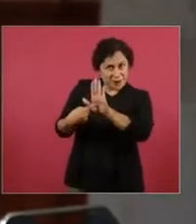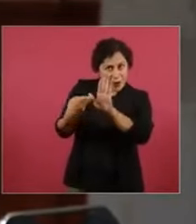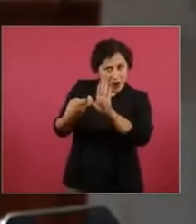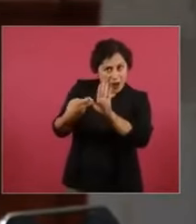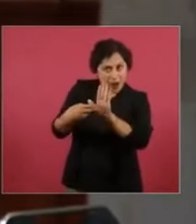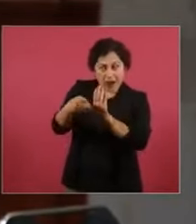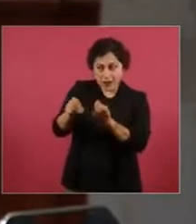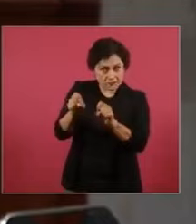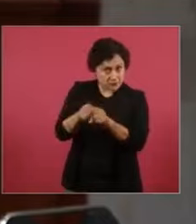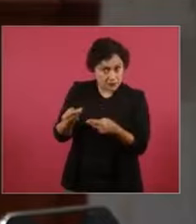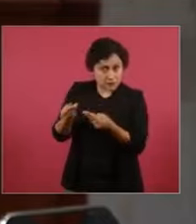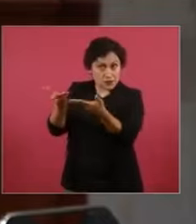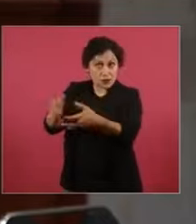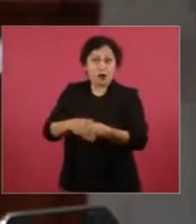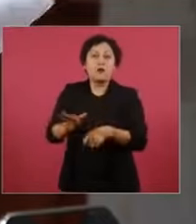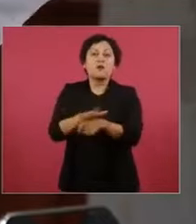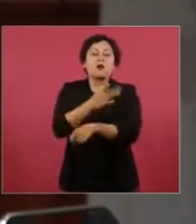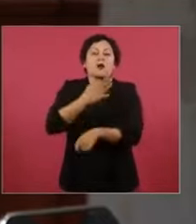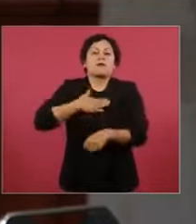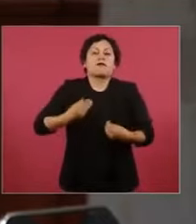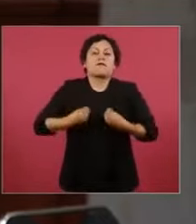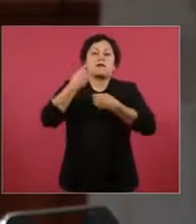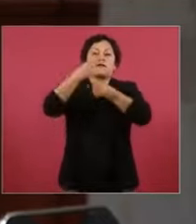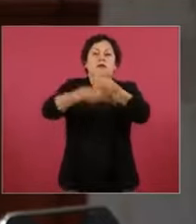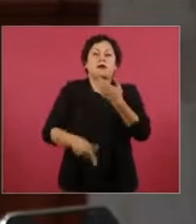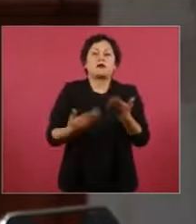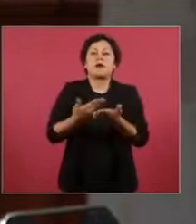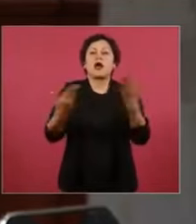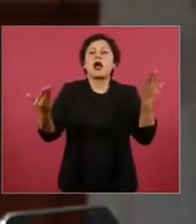riesgo por esta razón. Ahora cualquiera me ataca en la